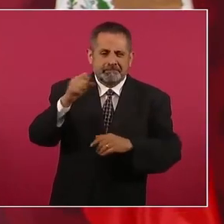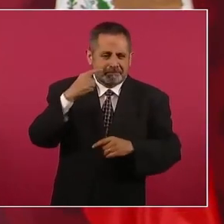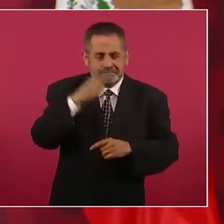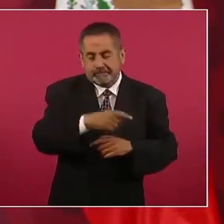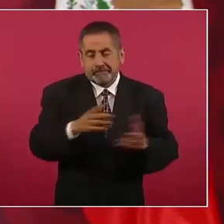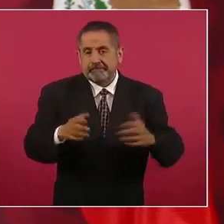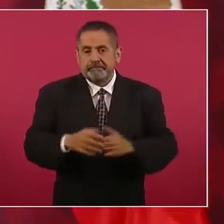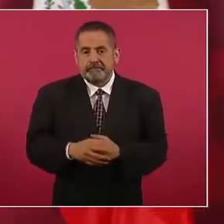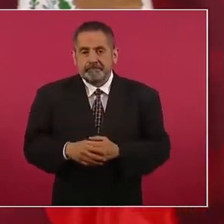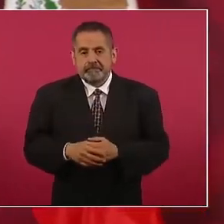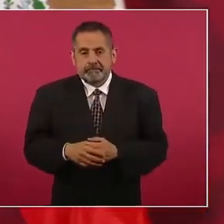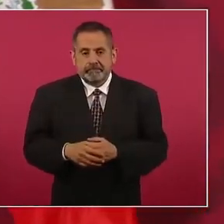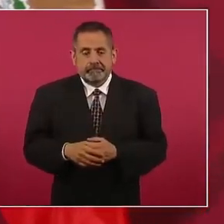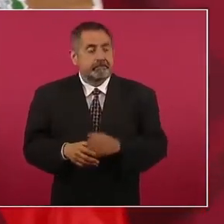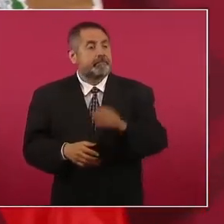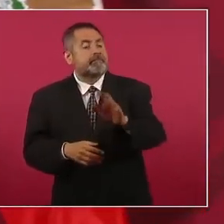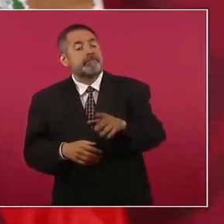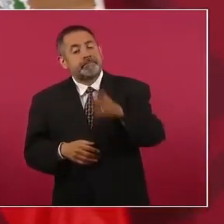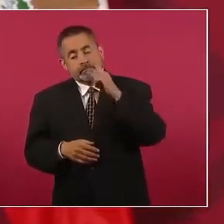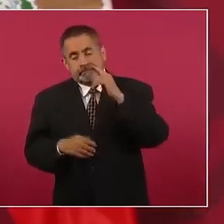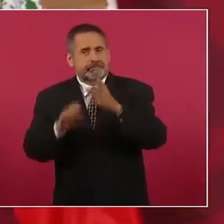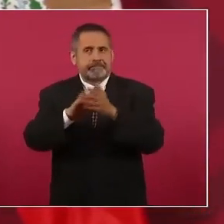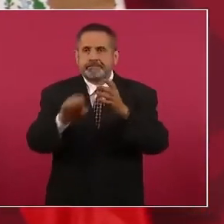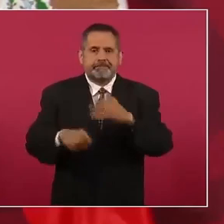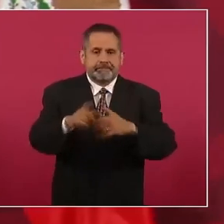Ah, porque ya no está